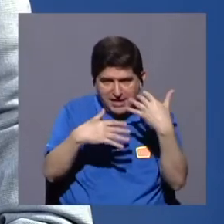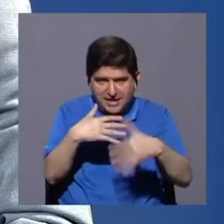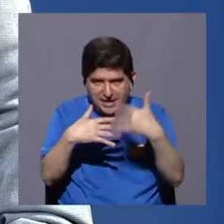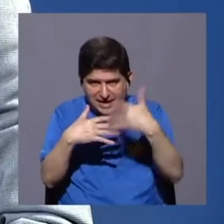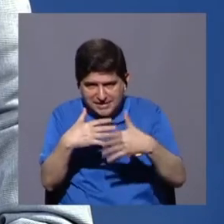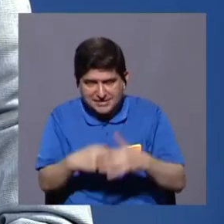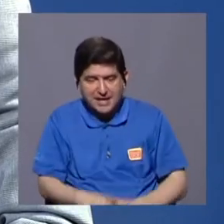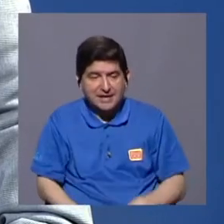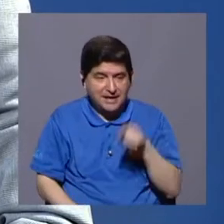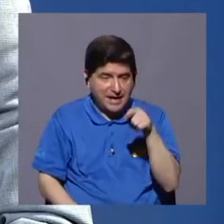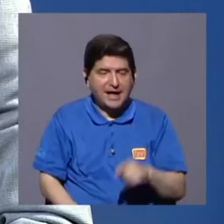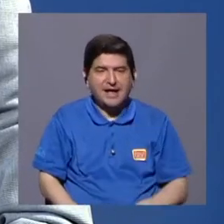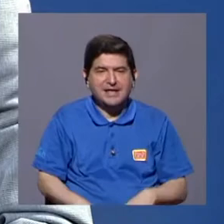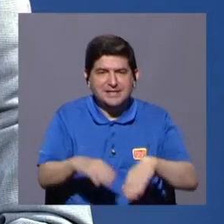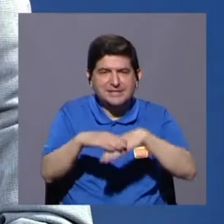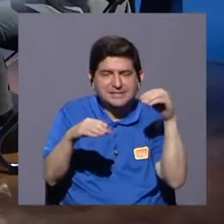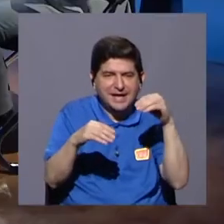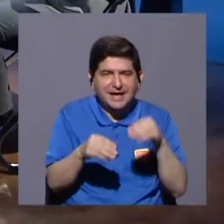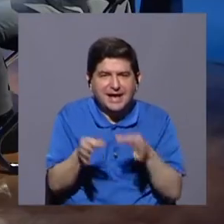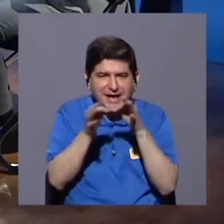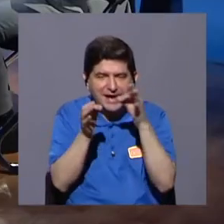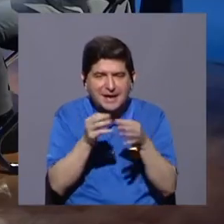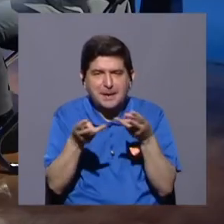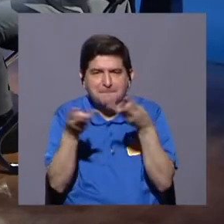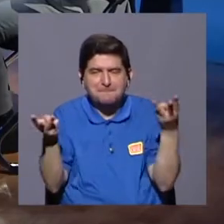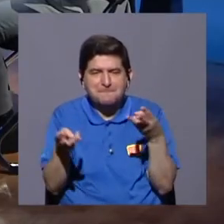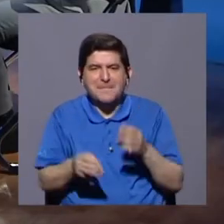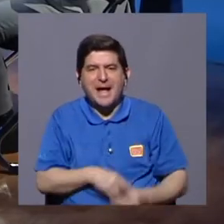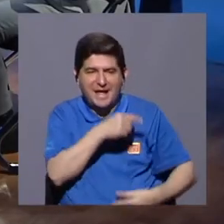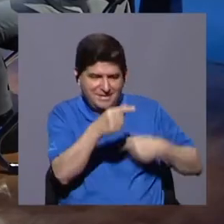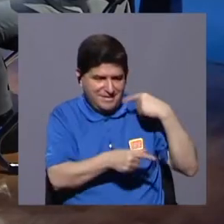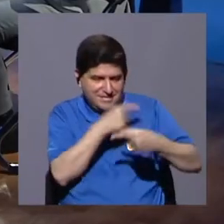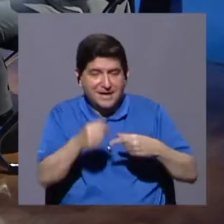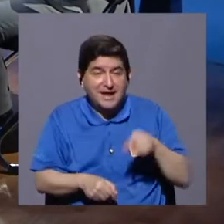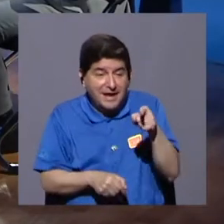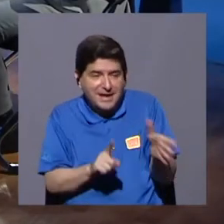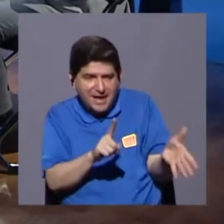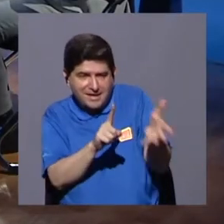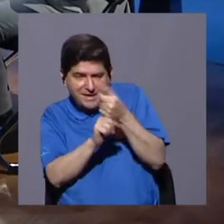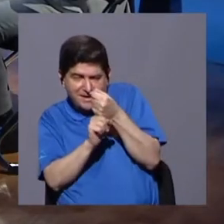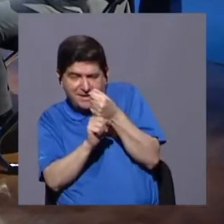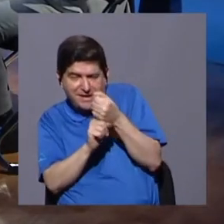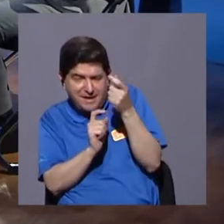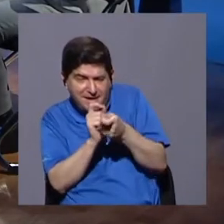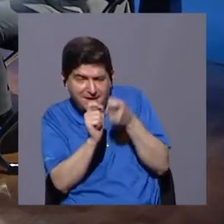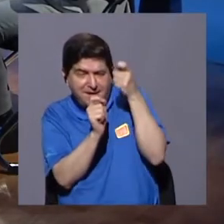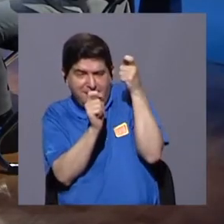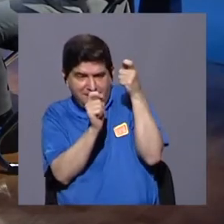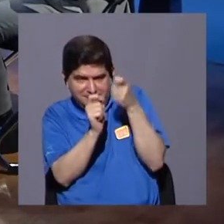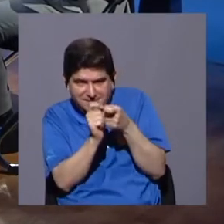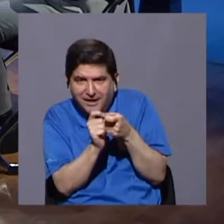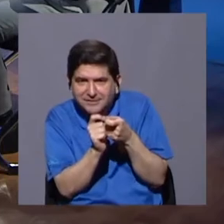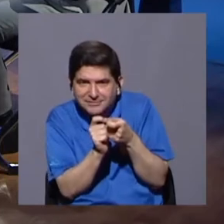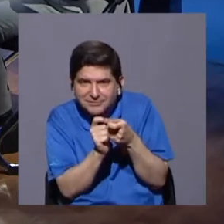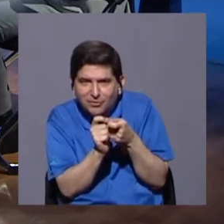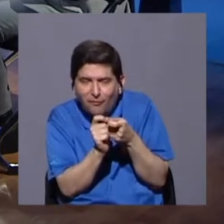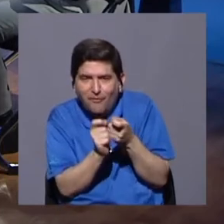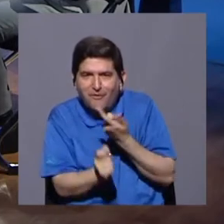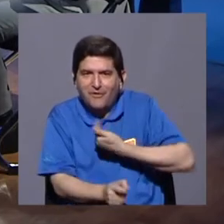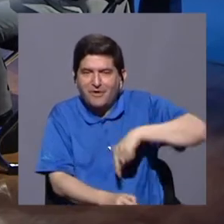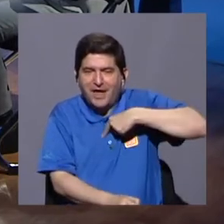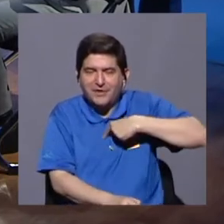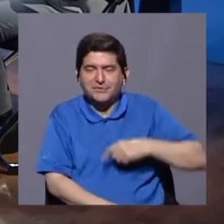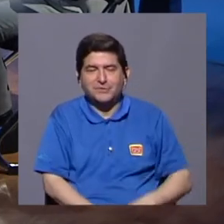extraemos el material genético y en ese material genético pescamos el sitio específico que nos